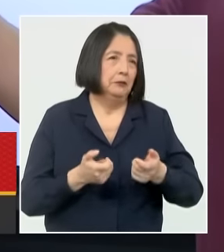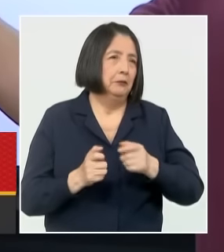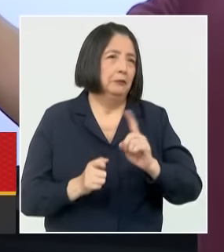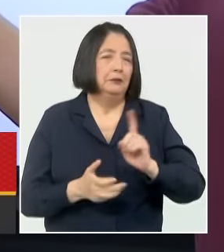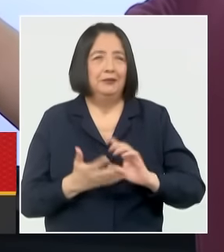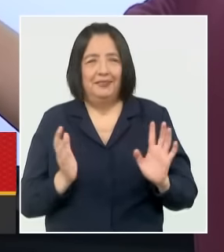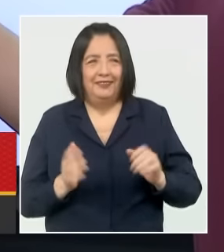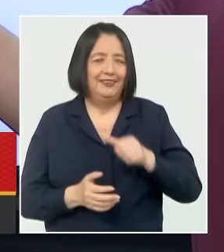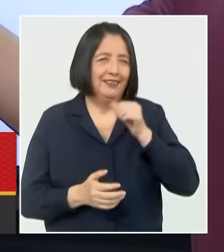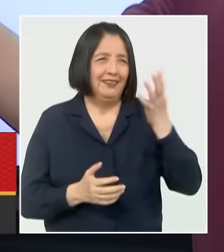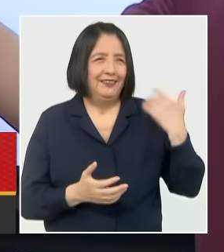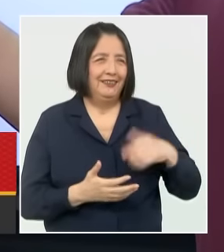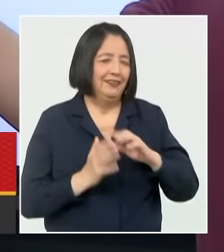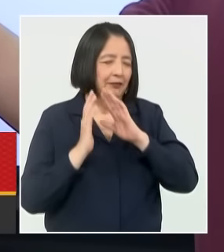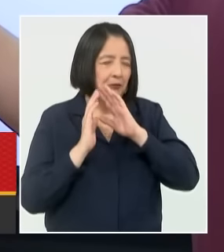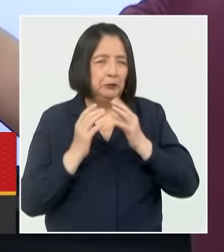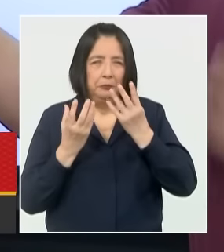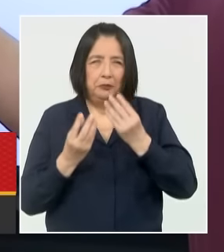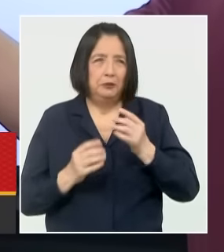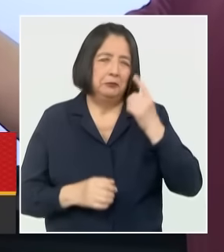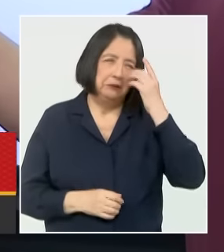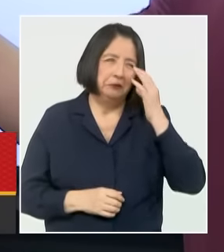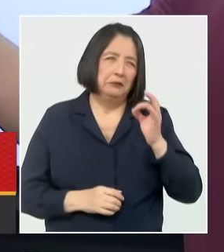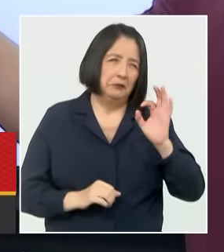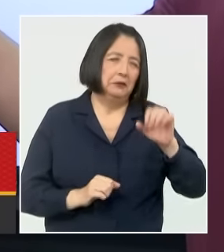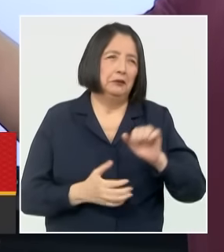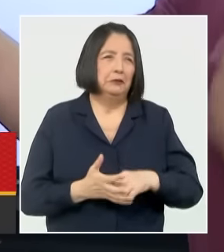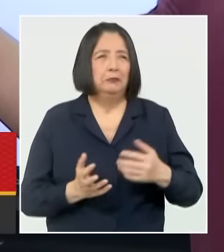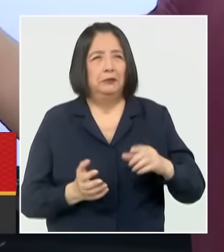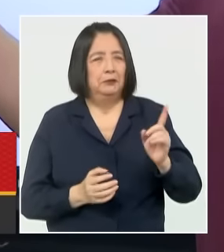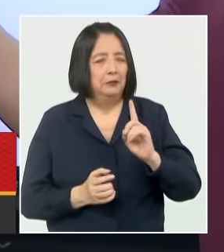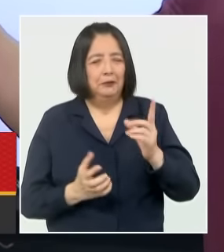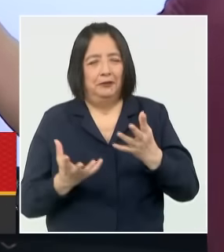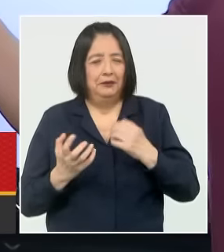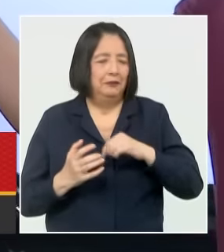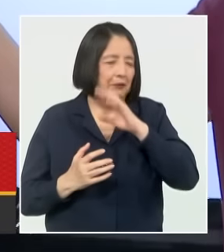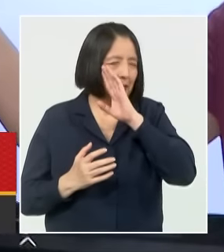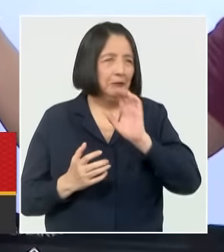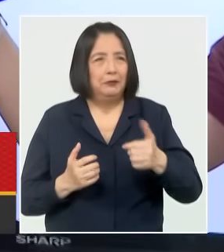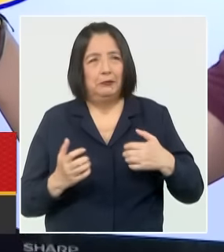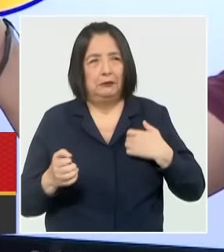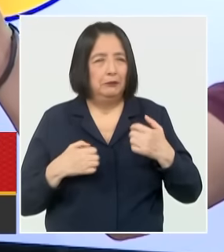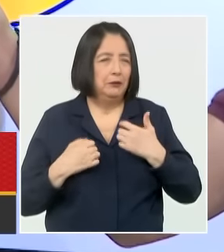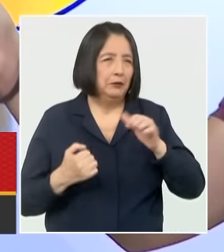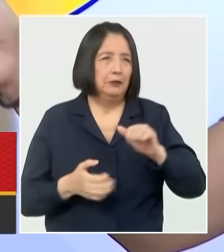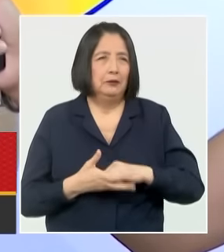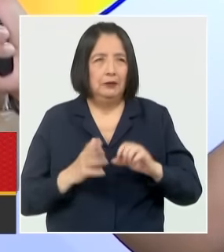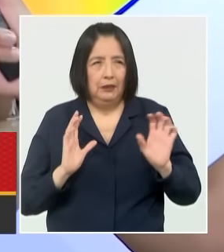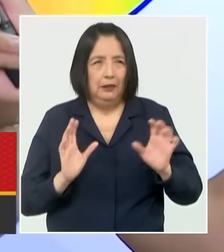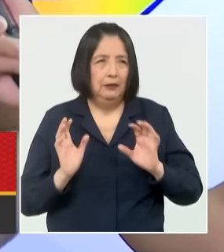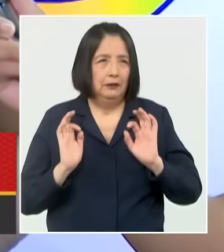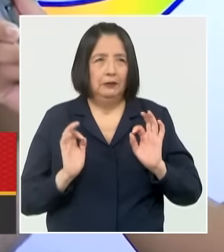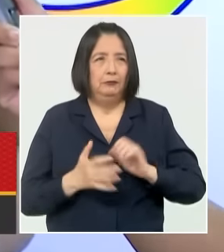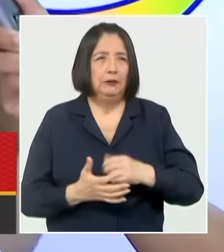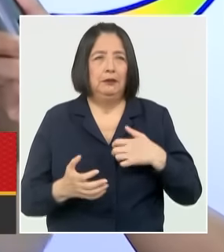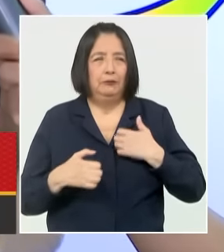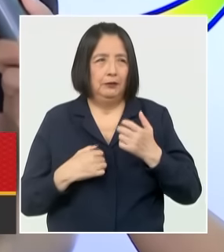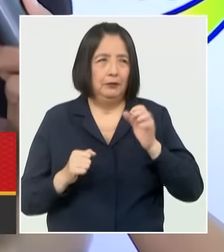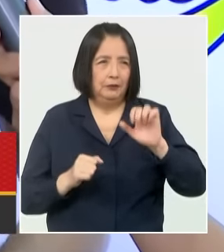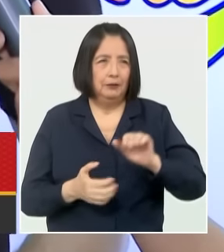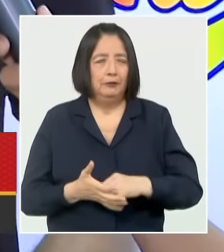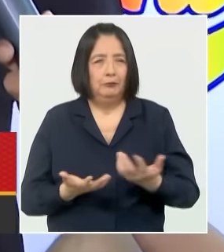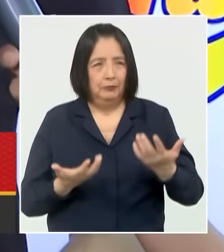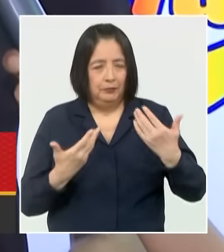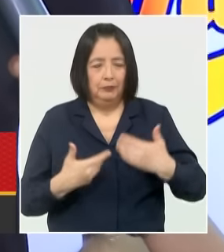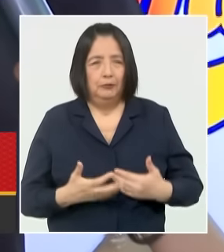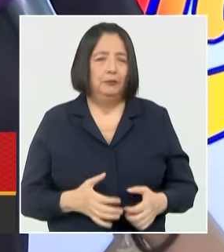No he parado desde ayer, hemos dormido muy poco, pero creo que ni dormir queríamos, ¿no? Estábamos muy emocionados, haciendo las cosas más emocionantes que he podido hacer en mi